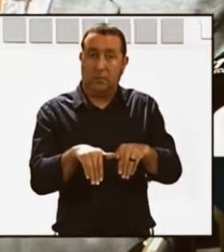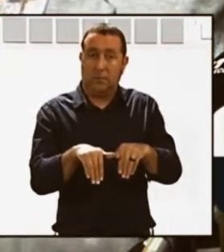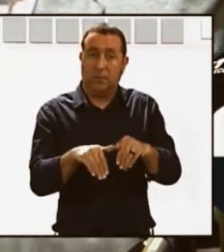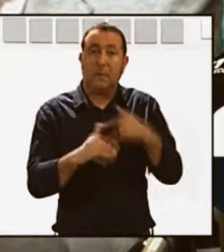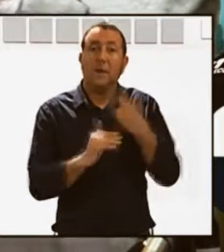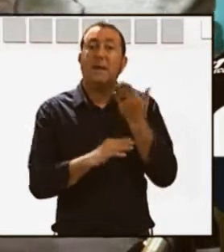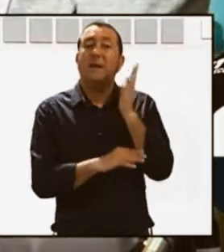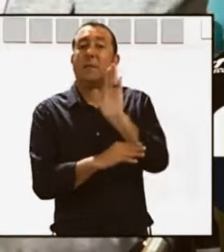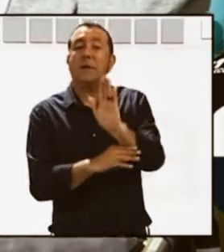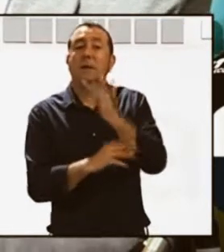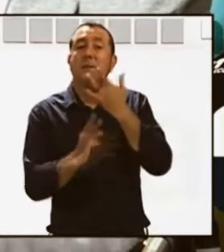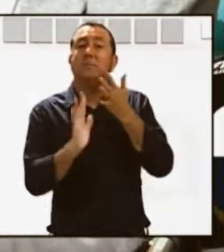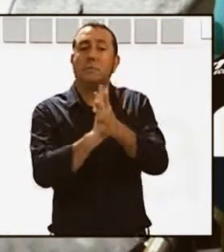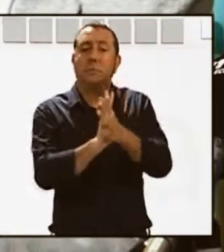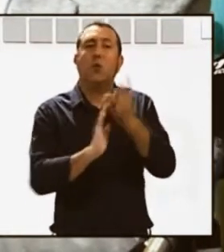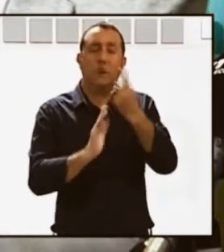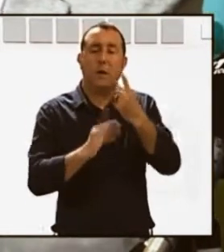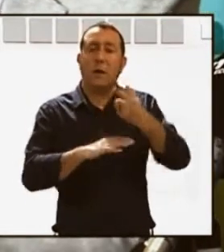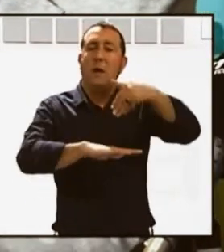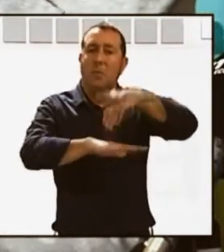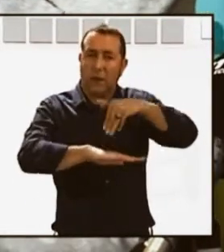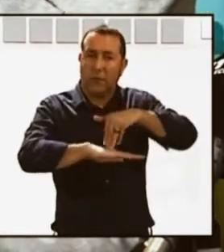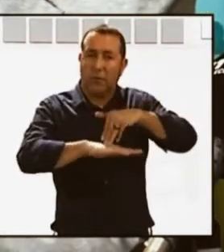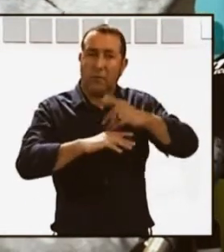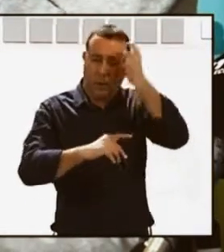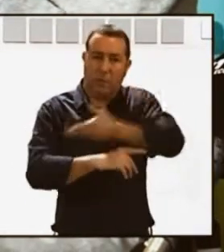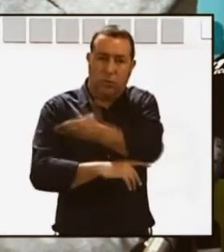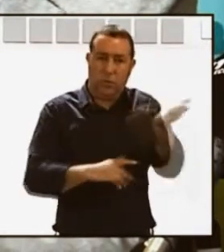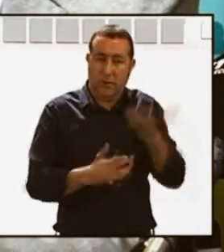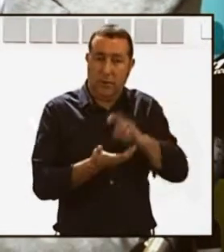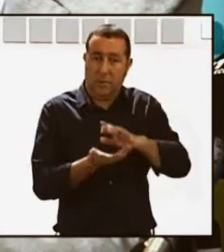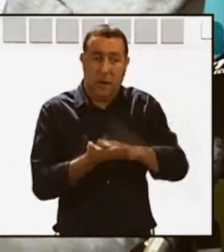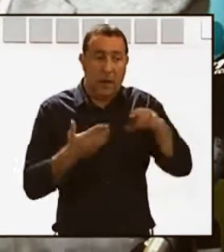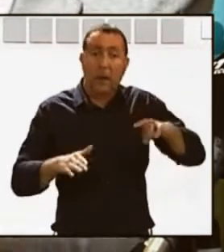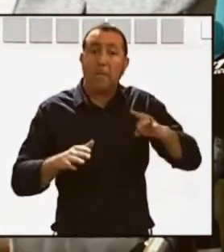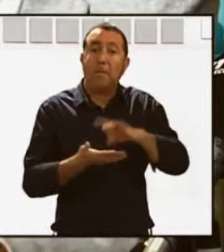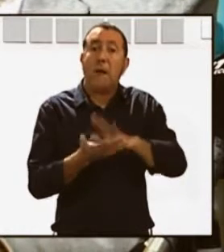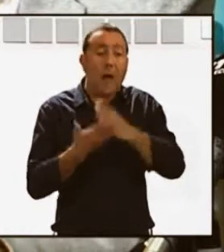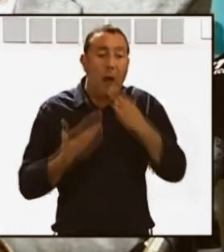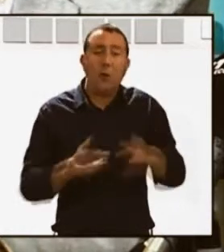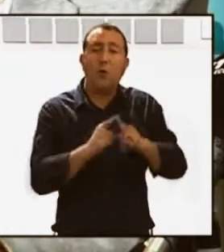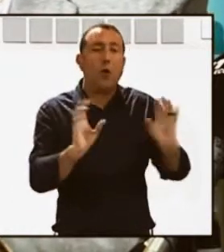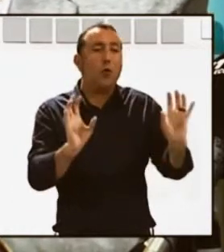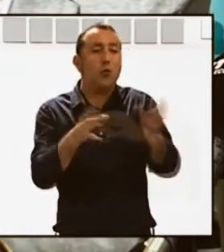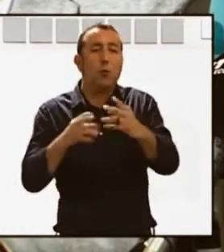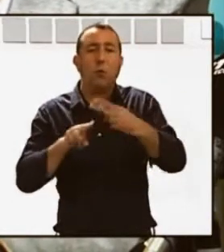que representa lo que viene siendo una plataforma ciudadana. Es decir, Málaga Ahora no es una coalición de